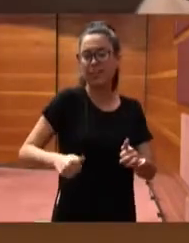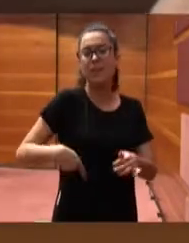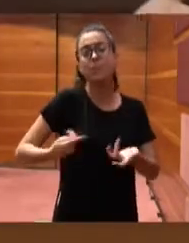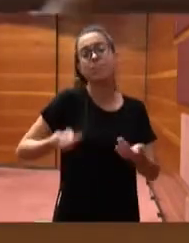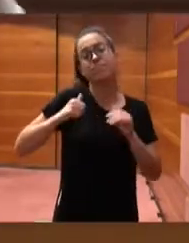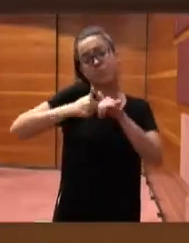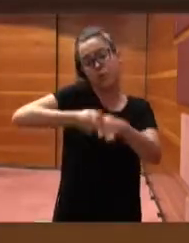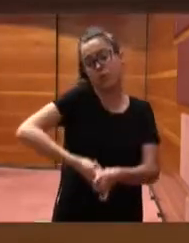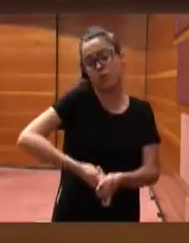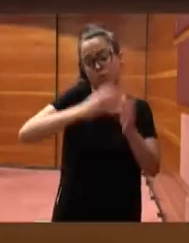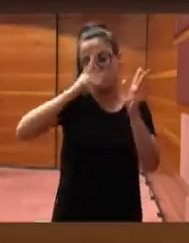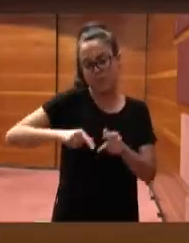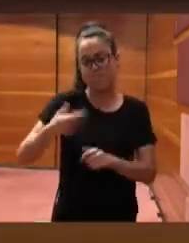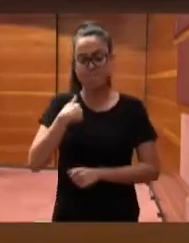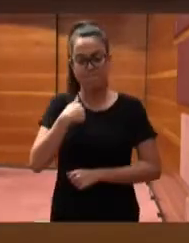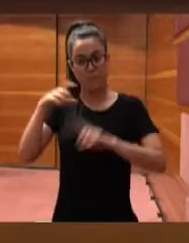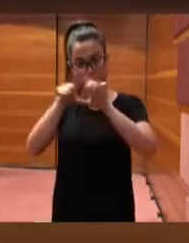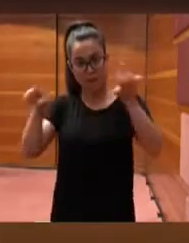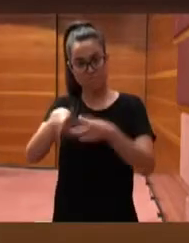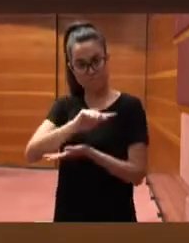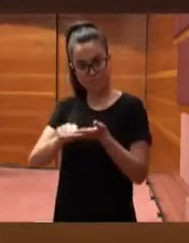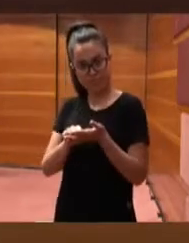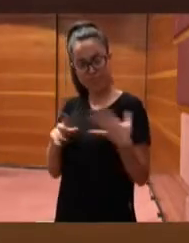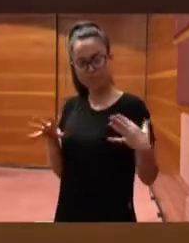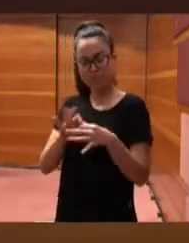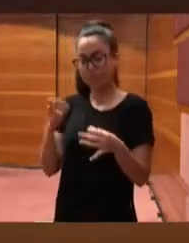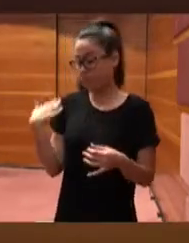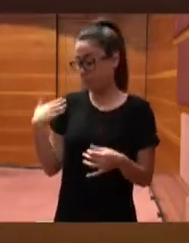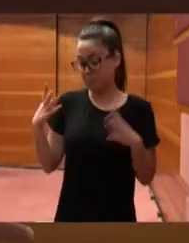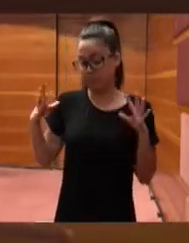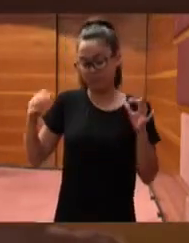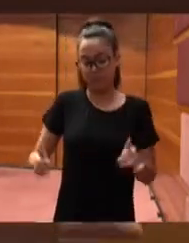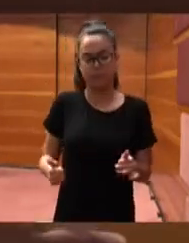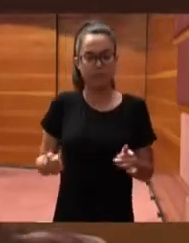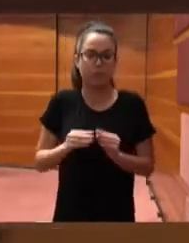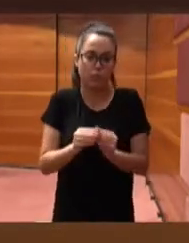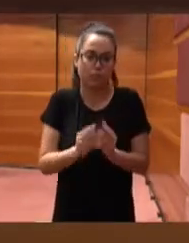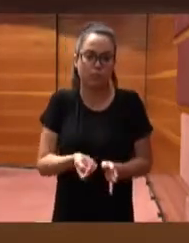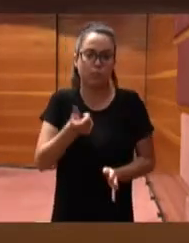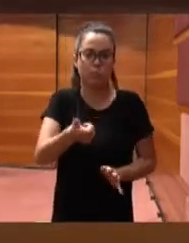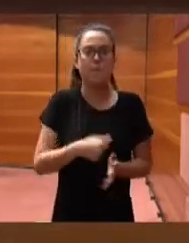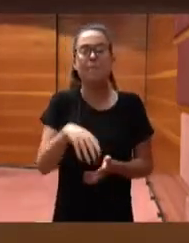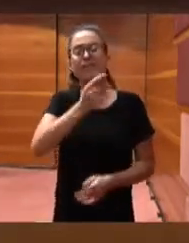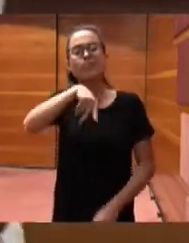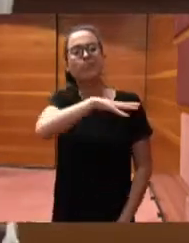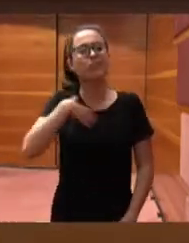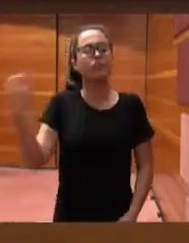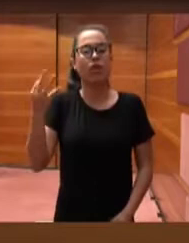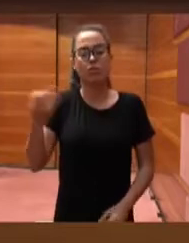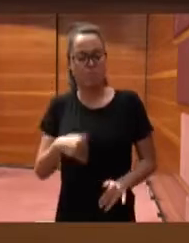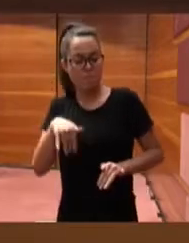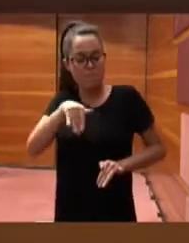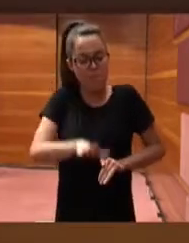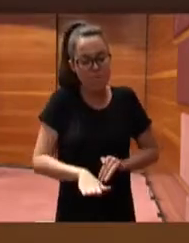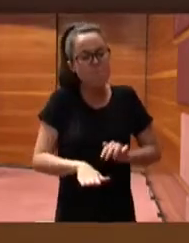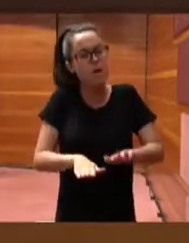políticas, en el que mi empresa está metida. Y justo acabamos de arrancarlo, o sea que no, hemos hecho poco, pero la idea es dar un primer pasito,